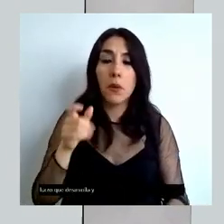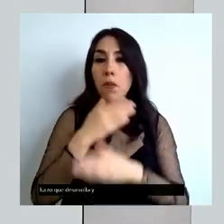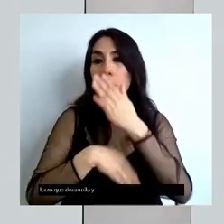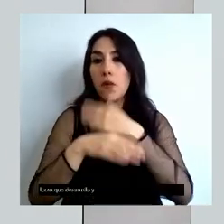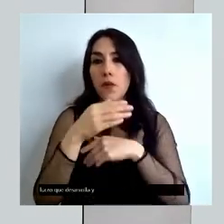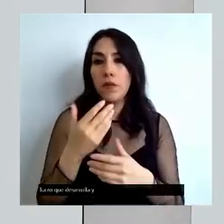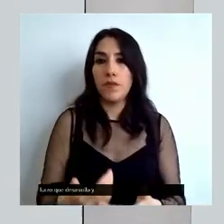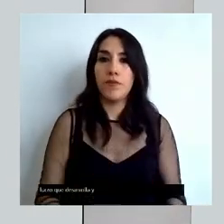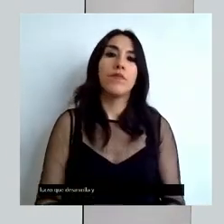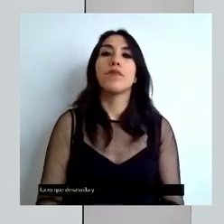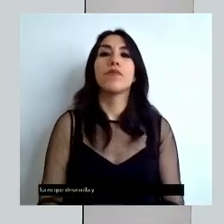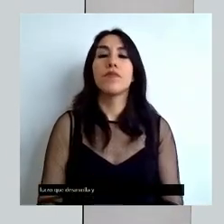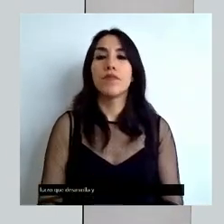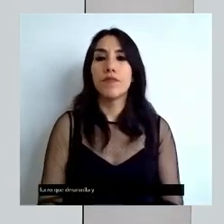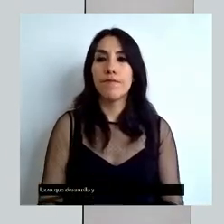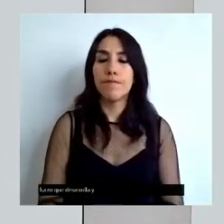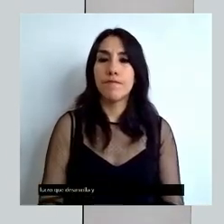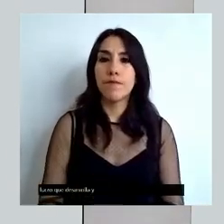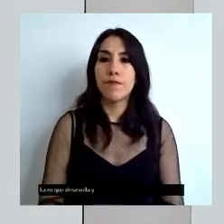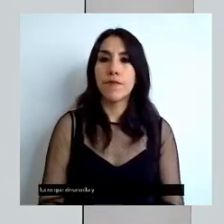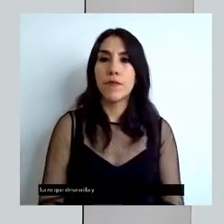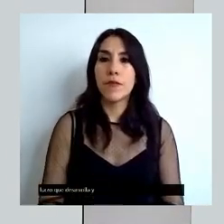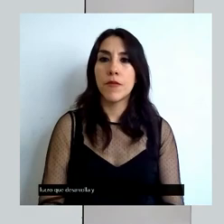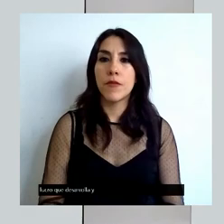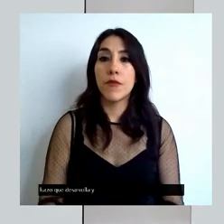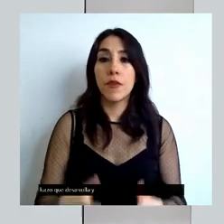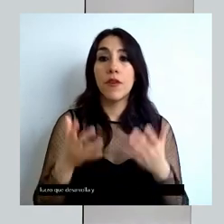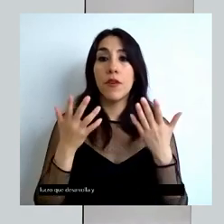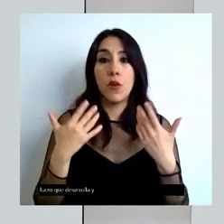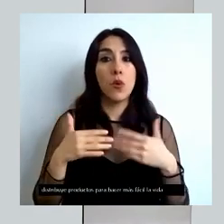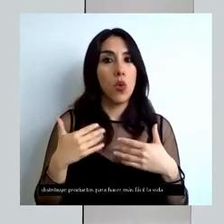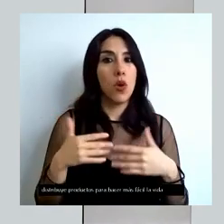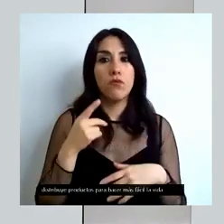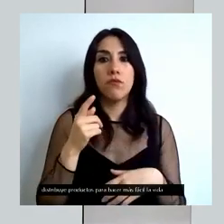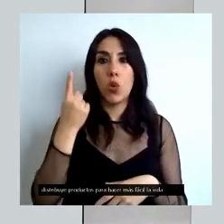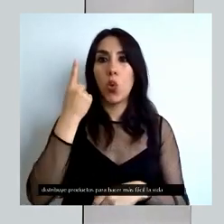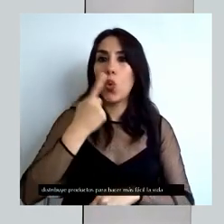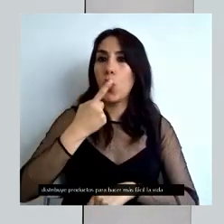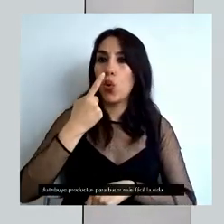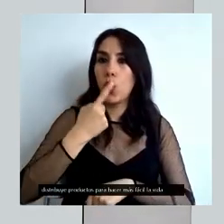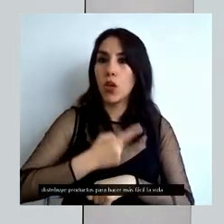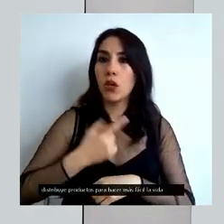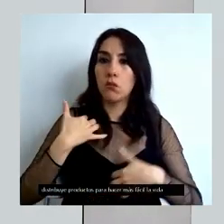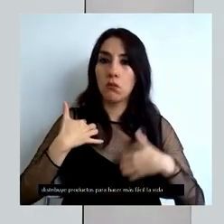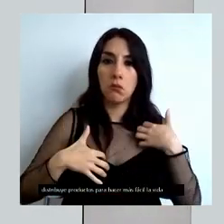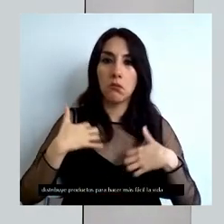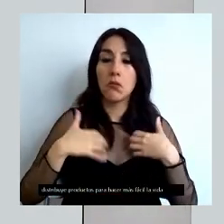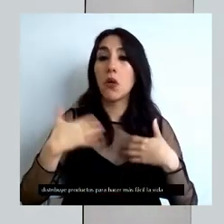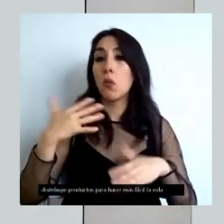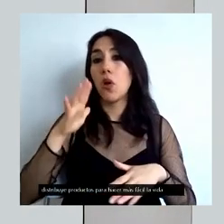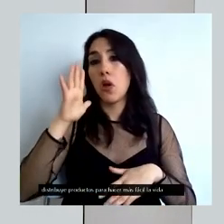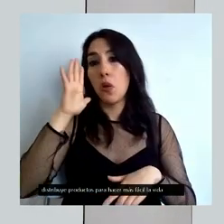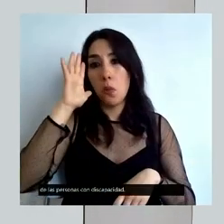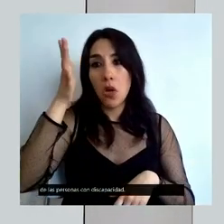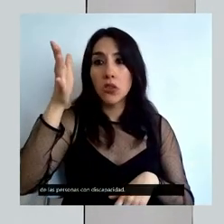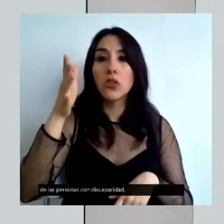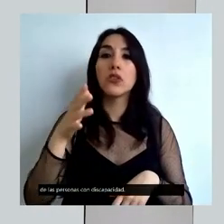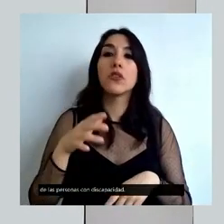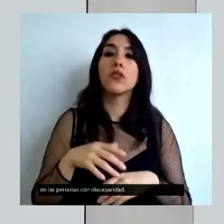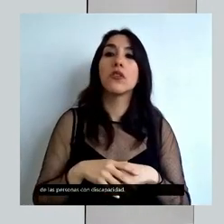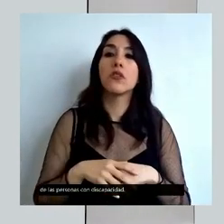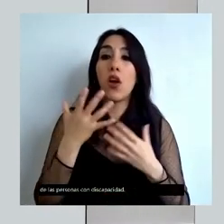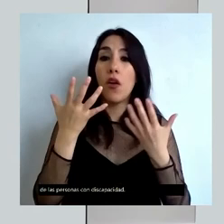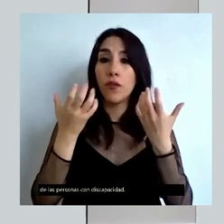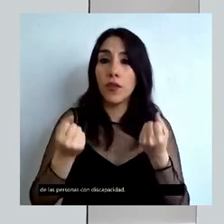Bueno, una sesión sin duda muy interesante. Luego de ella está la programación específica en cada canal.